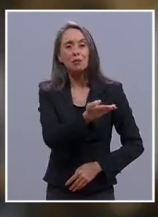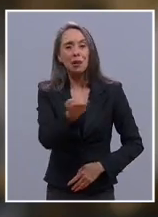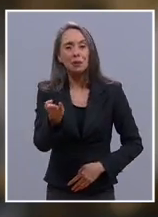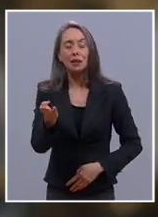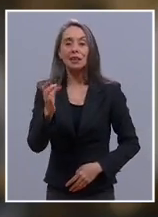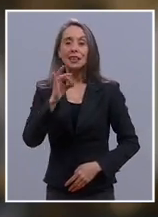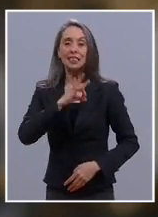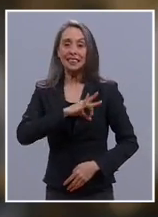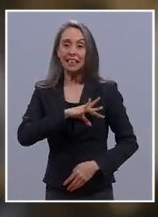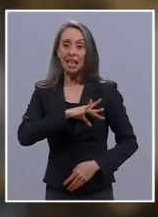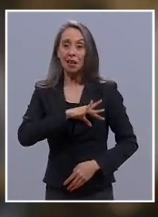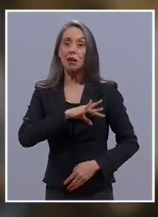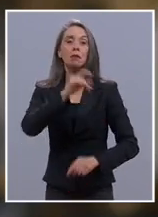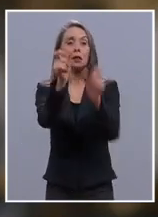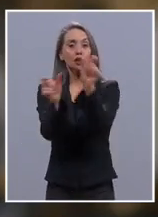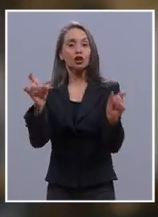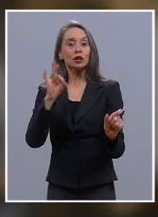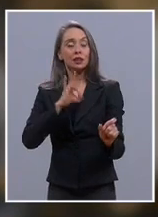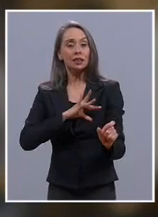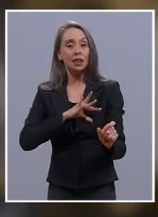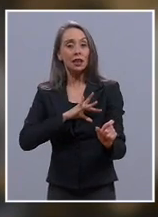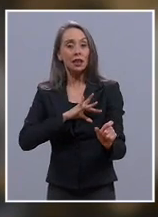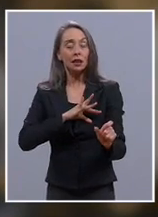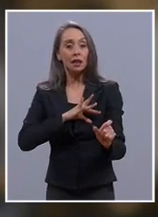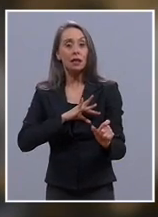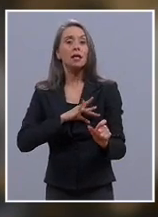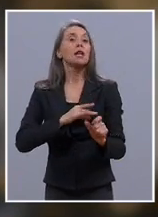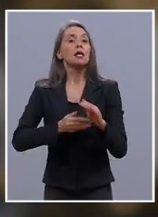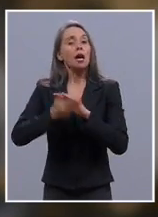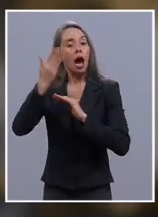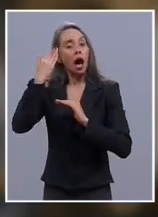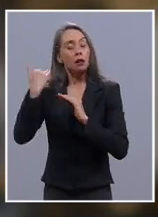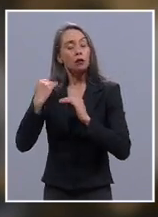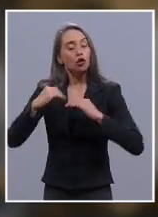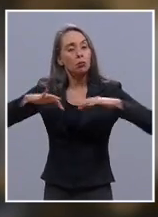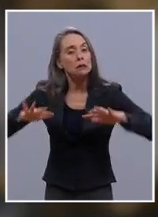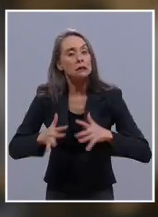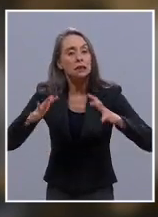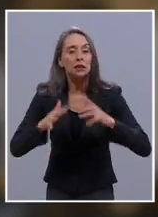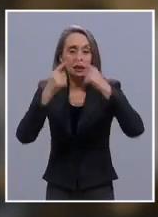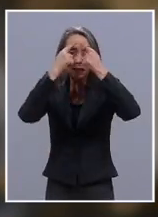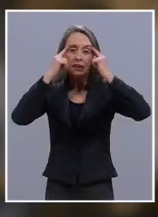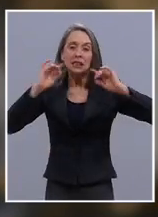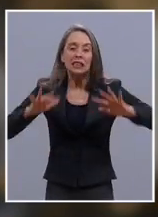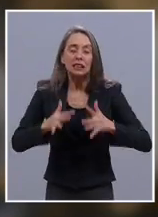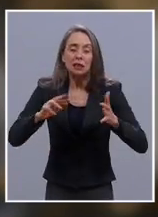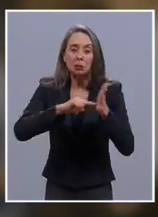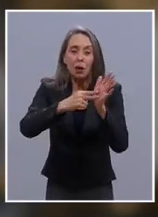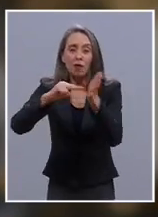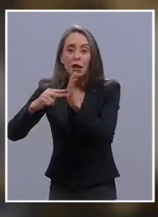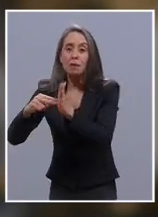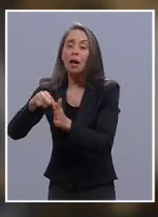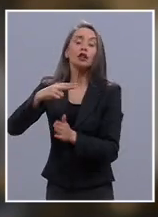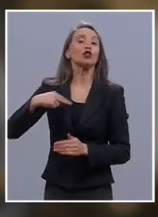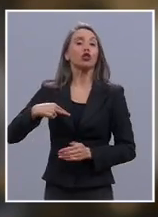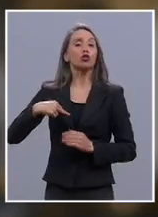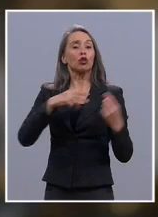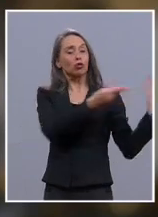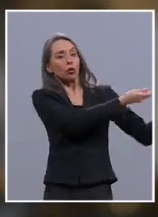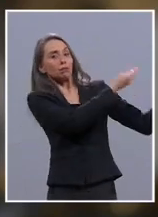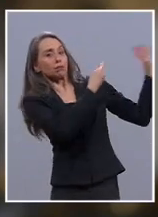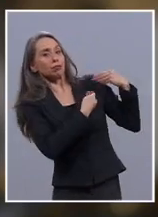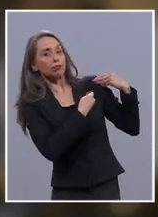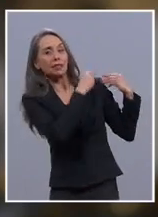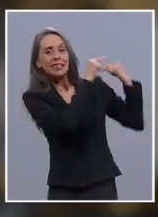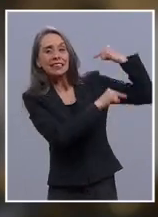chile los chilenos nos hemos forjado en la adversidad somos hijos del rigor en nuestra historia hemos